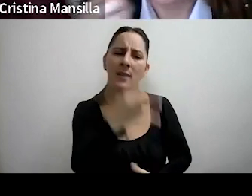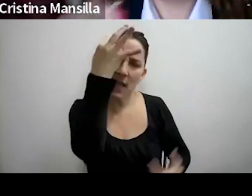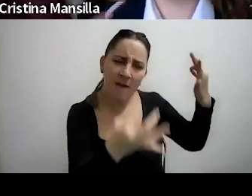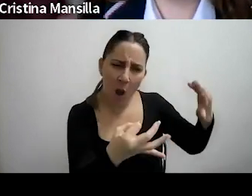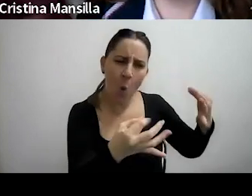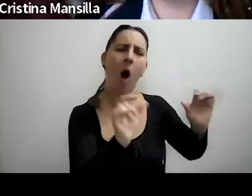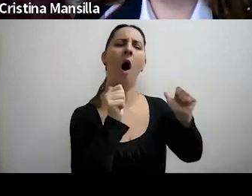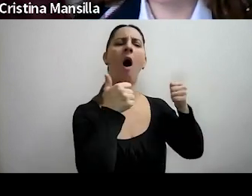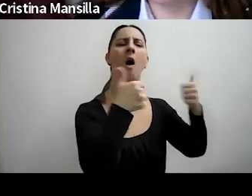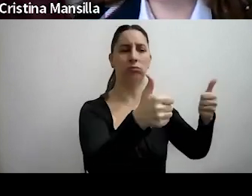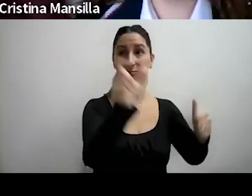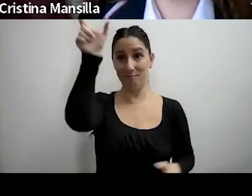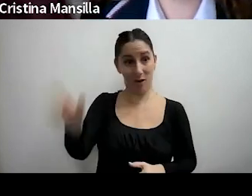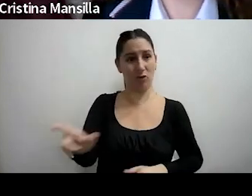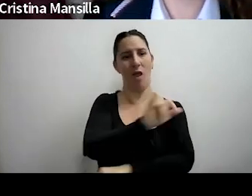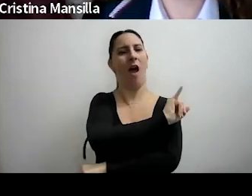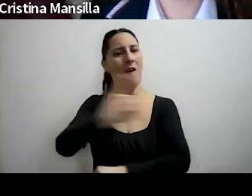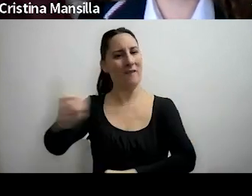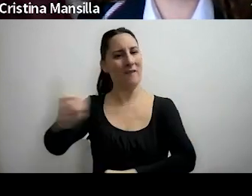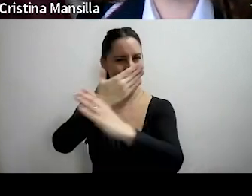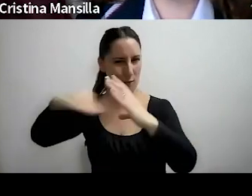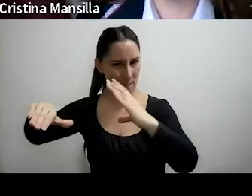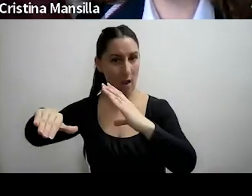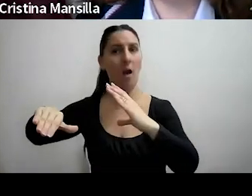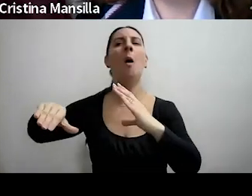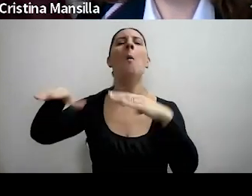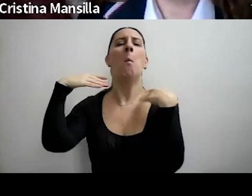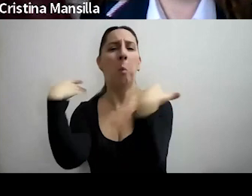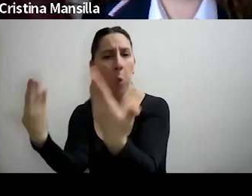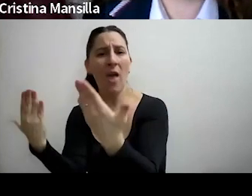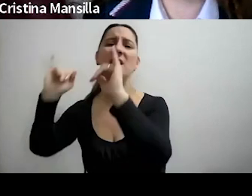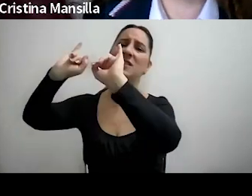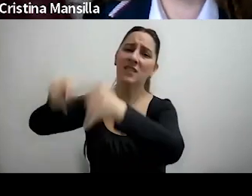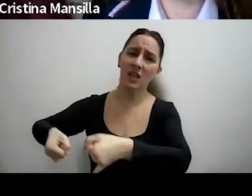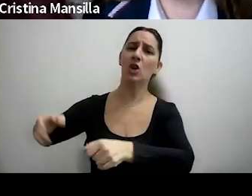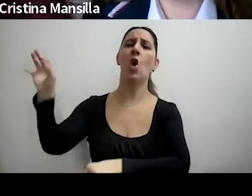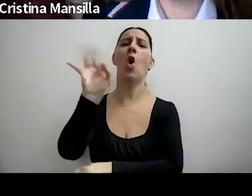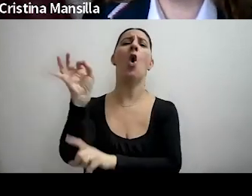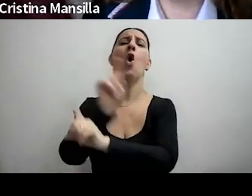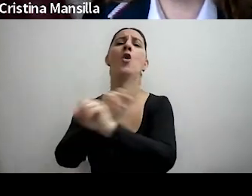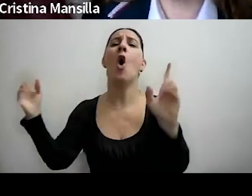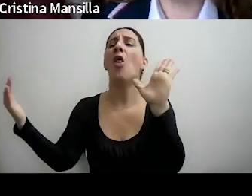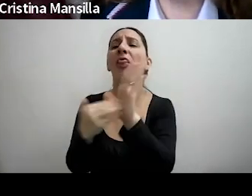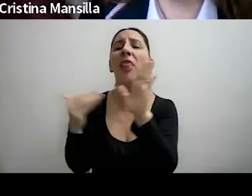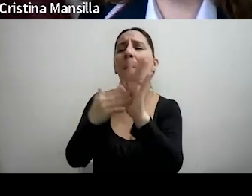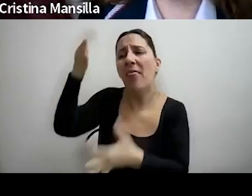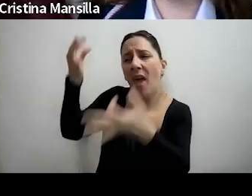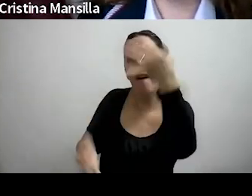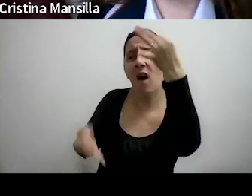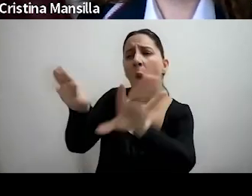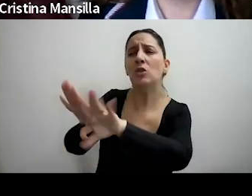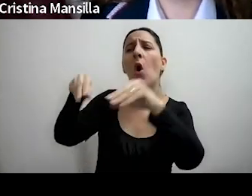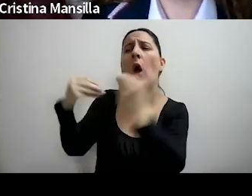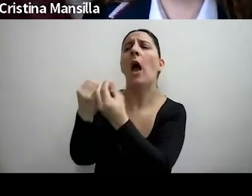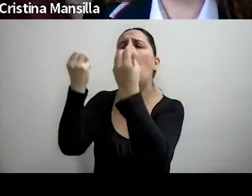solicitante a través de domicilio electrónico si se encuentra habilitado o no en virtud de los resultados de la evaluación sin